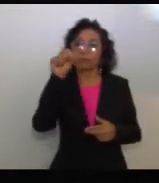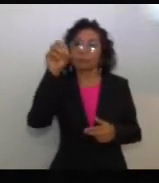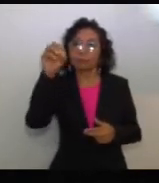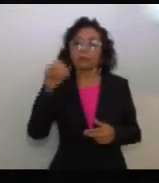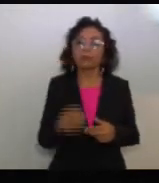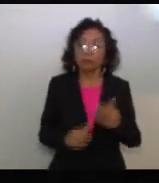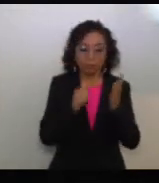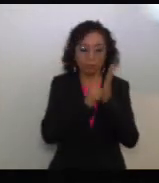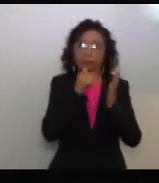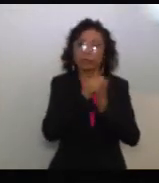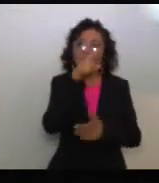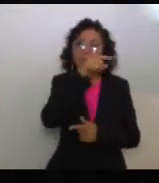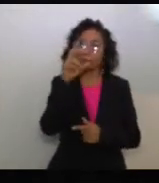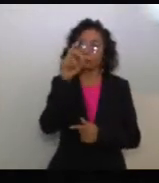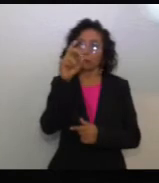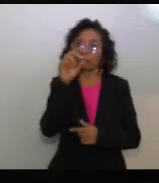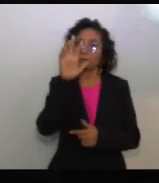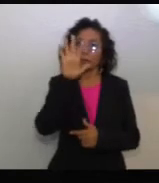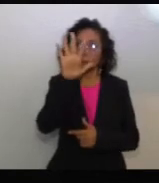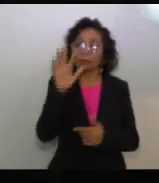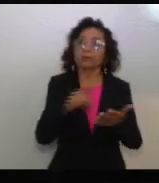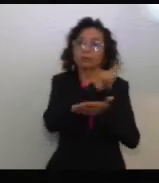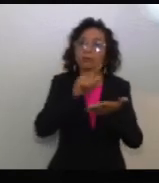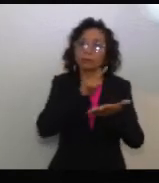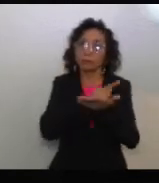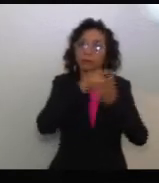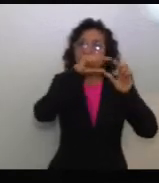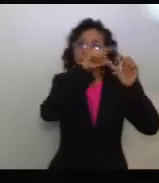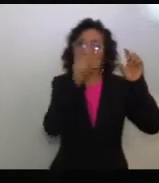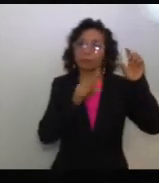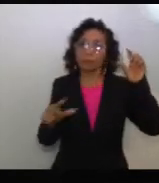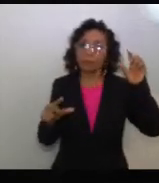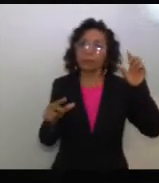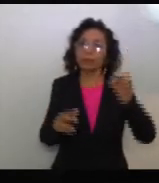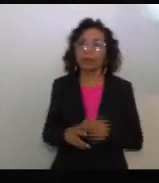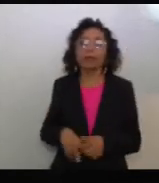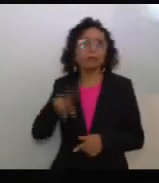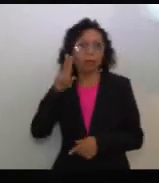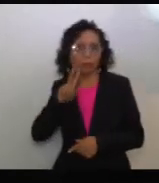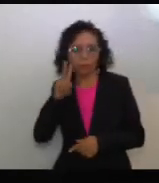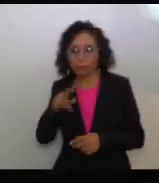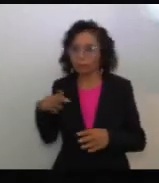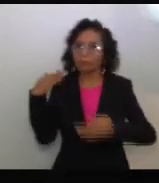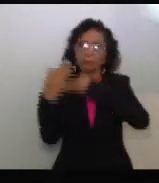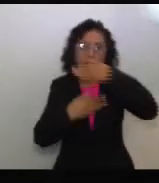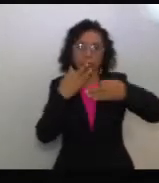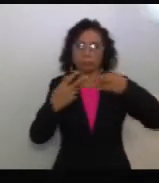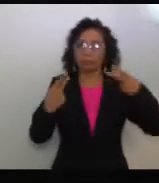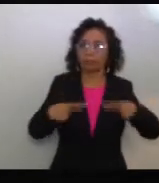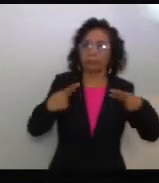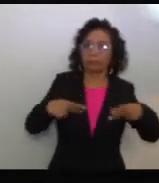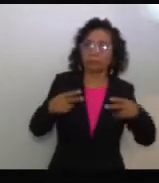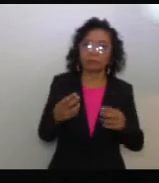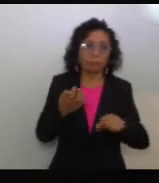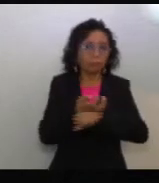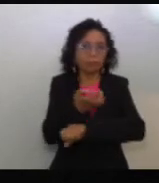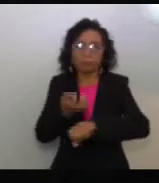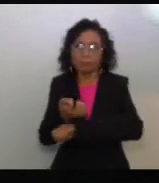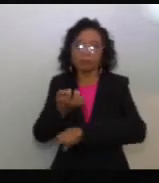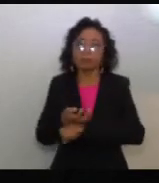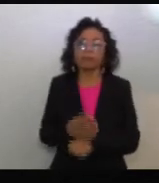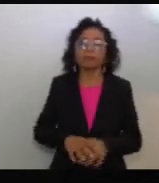artículo 135 de la Constitución General de la República y previa la aprobación de la mayoría de las H legislaturas de los estados,